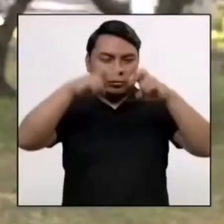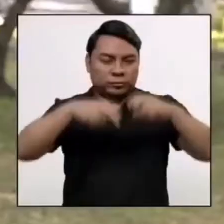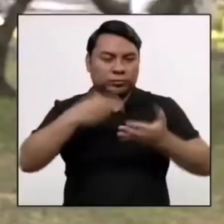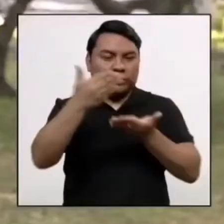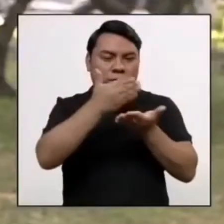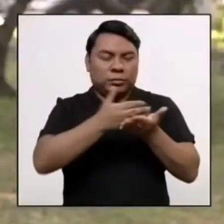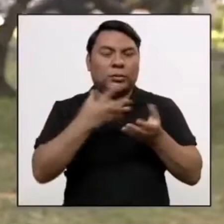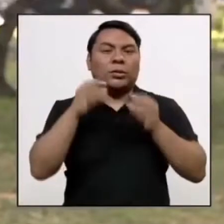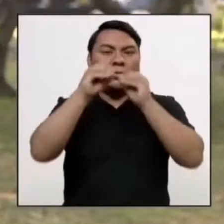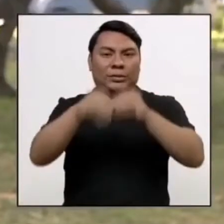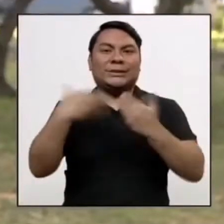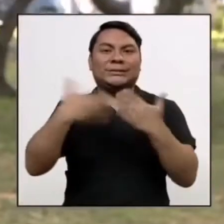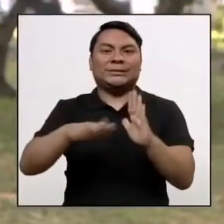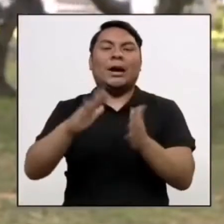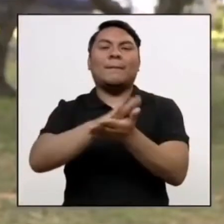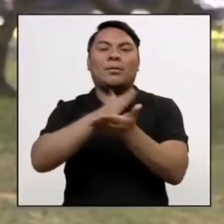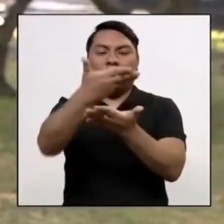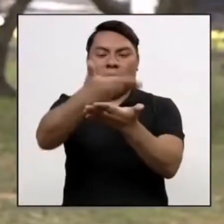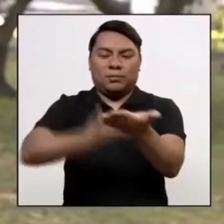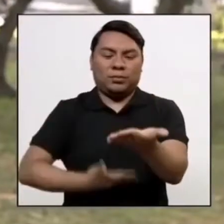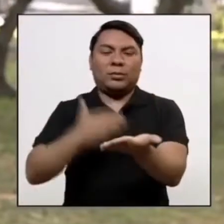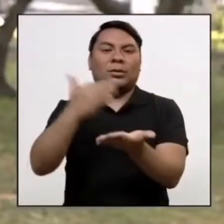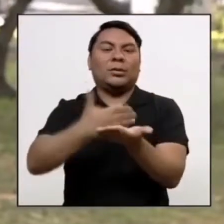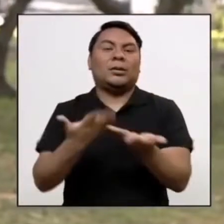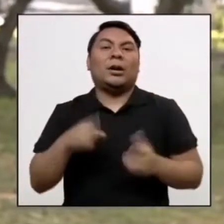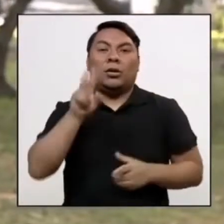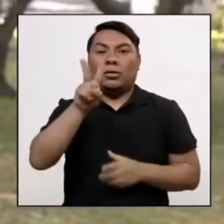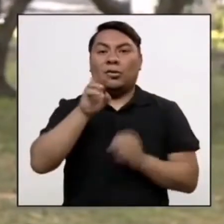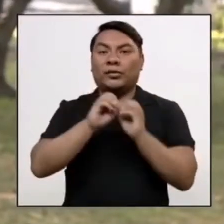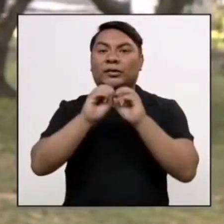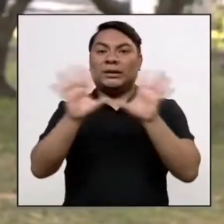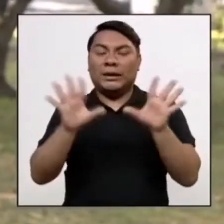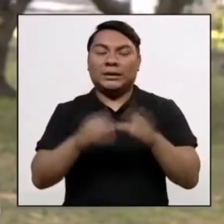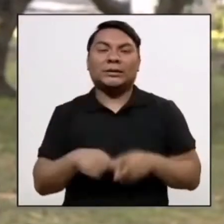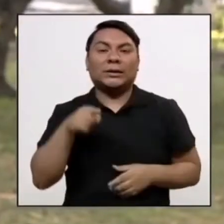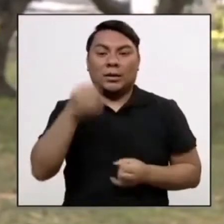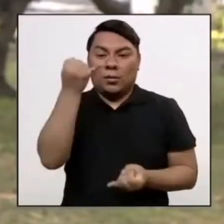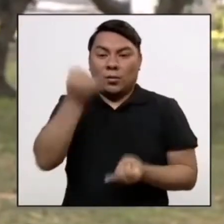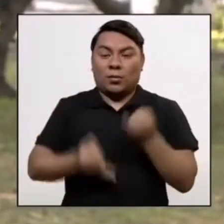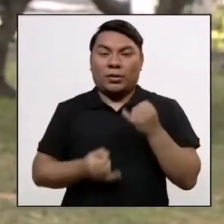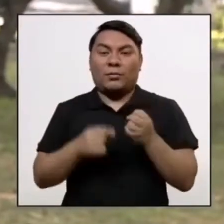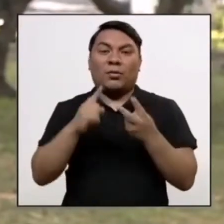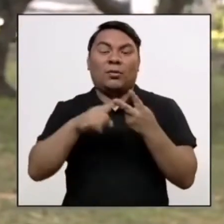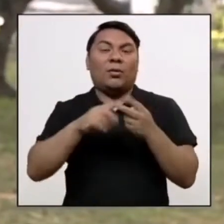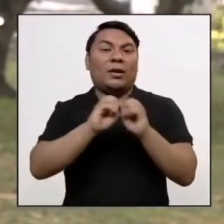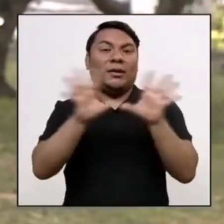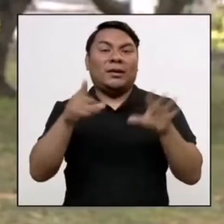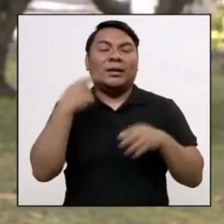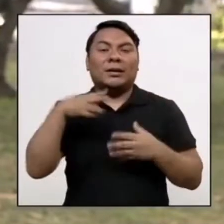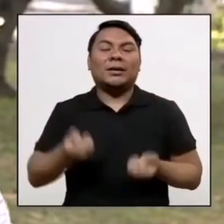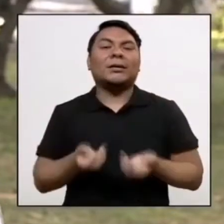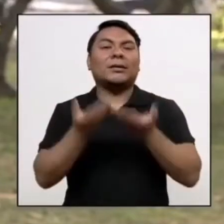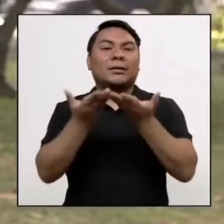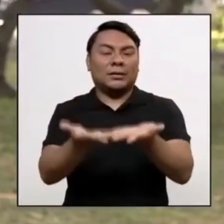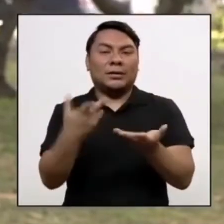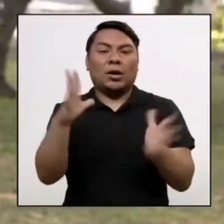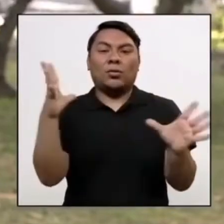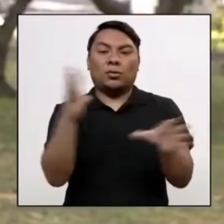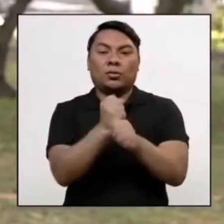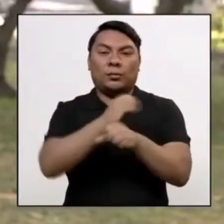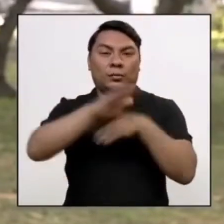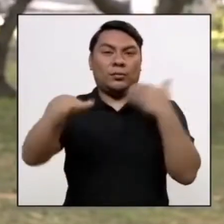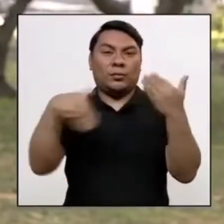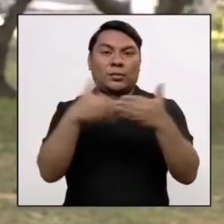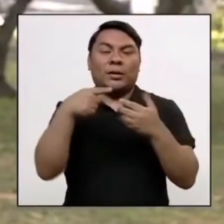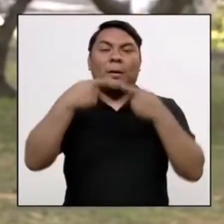han expuesto en el telework, ¿no?, durante los dos días. Y el último día ya se genera, obviamente, como resumen de todo